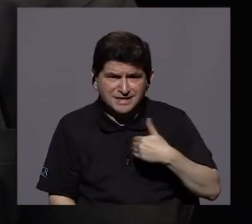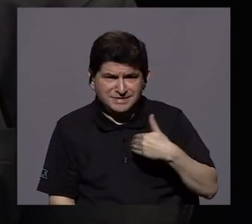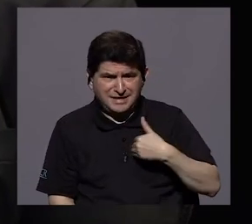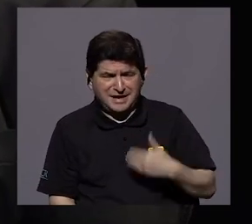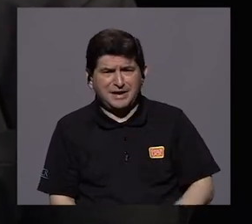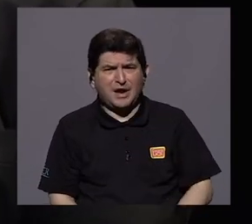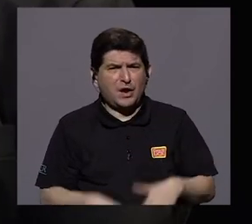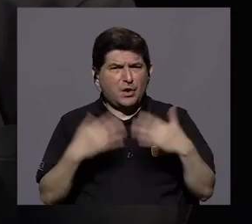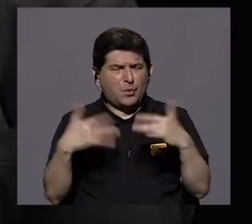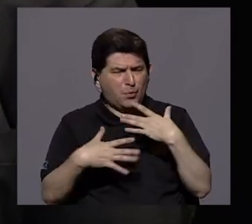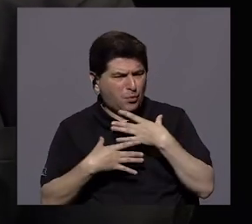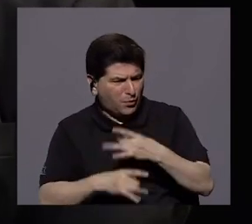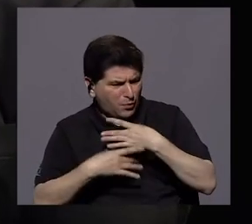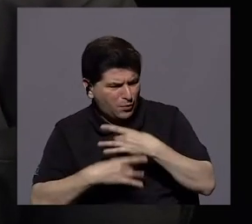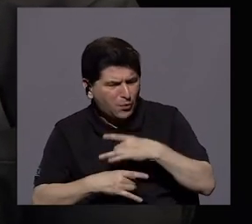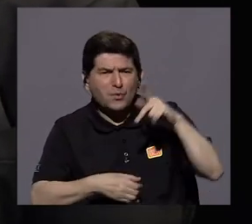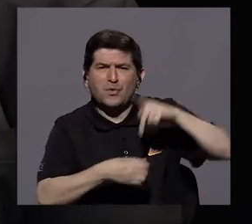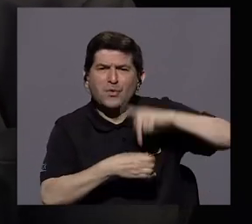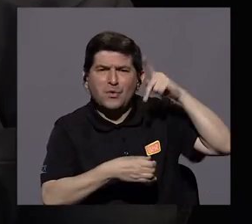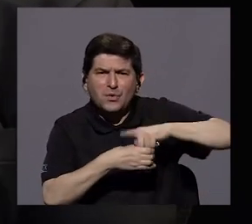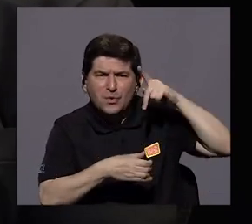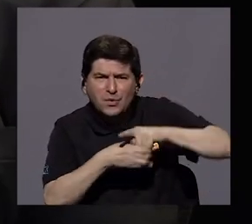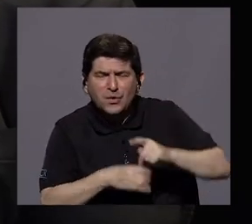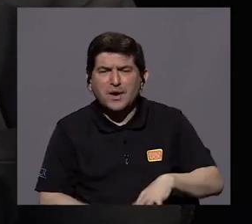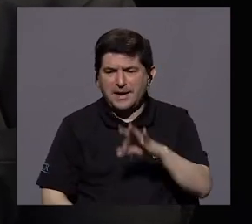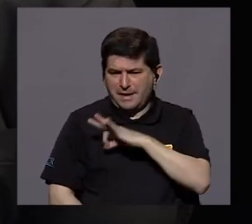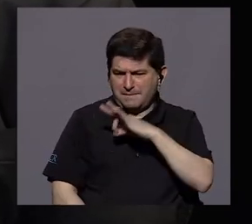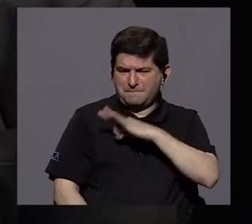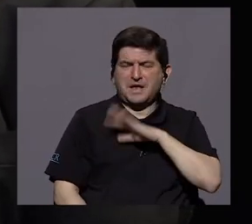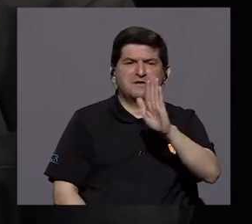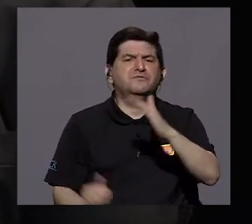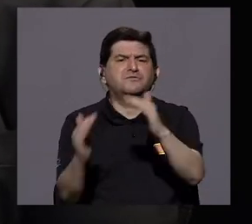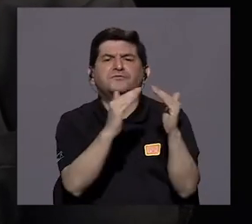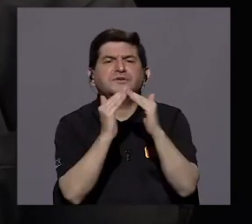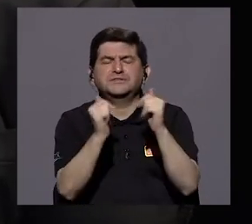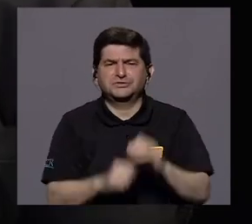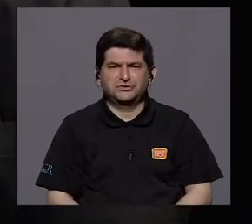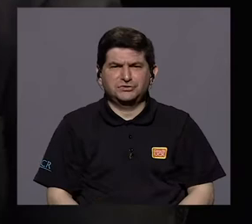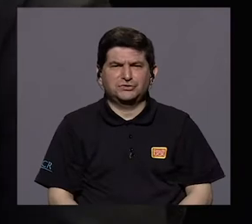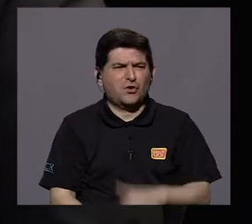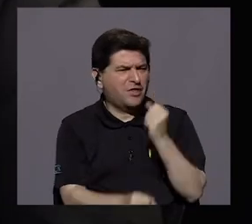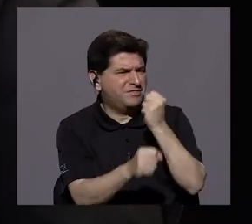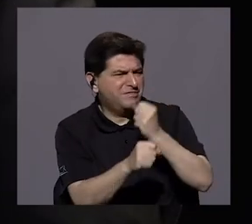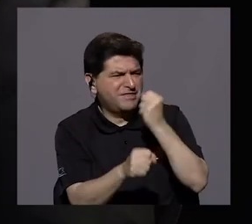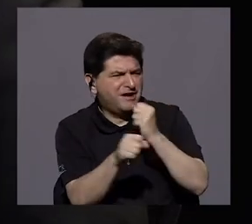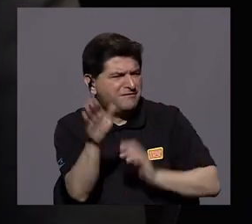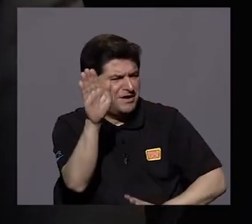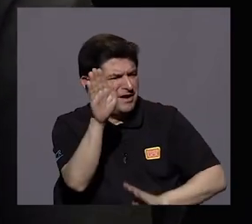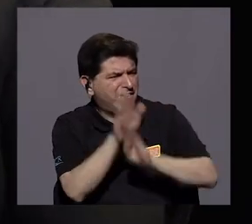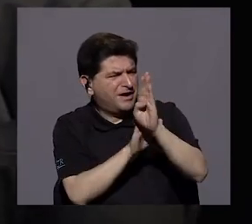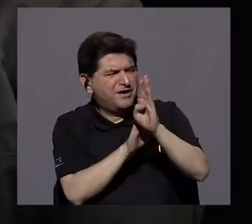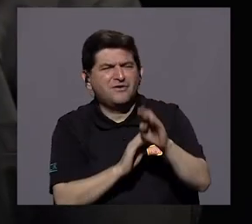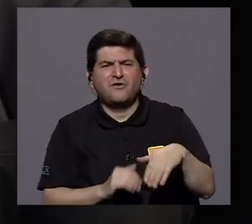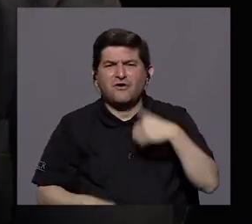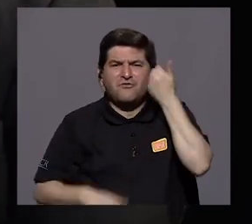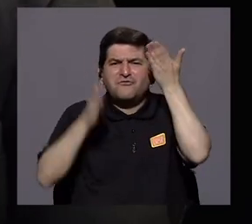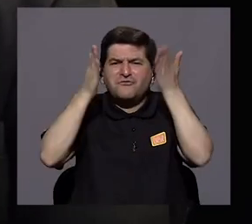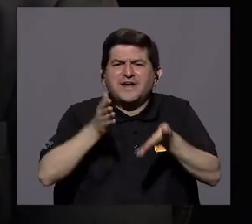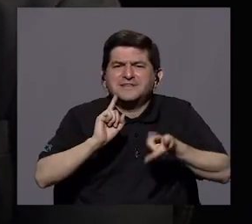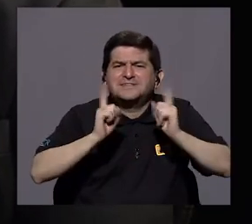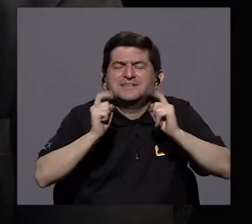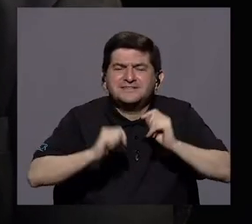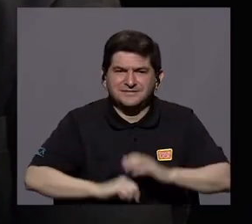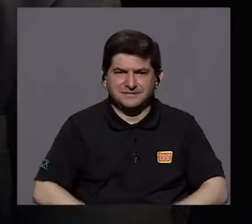porque tienen un alto interés de participar en beneficio de su comunidad. ¿Cuál es la labor que desarrollan los